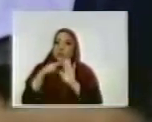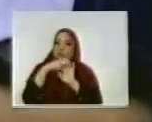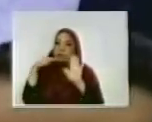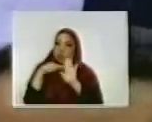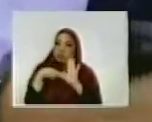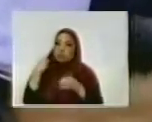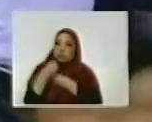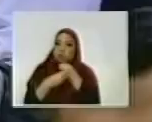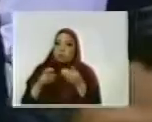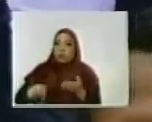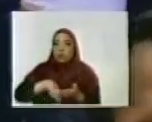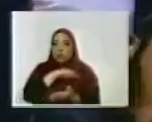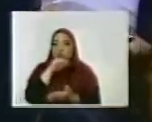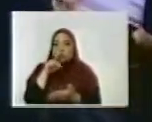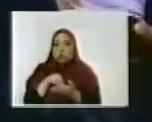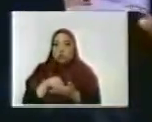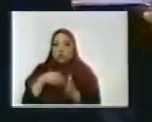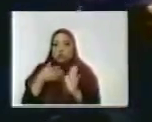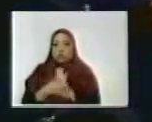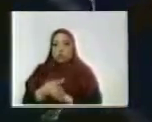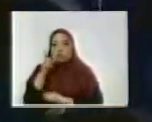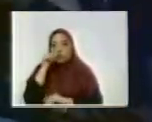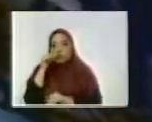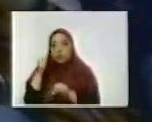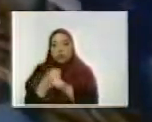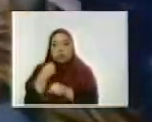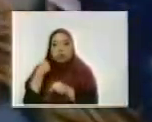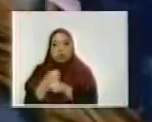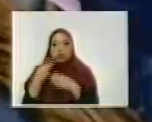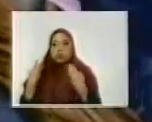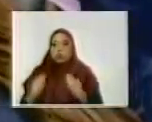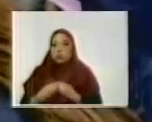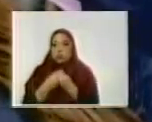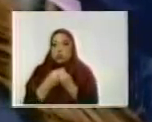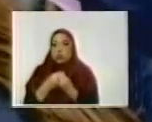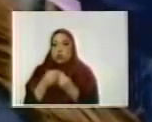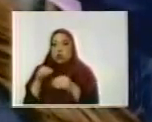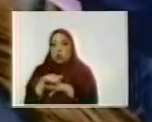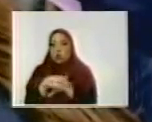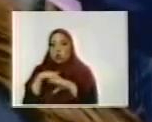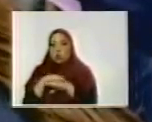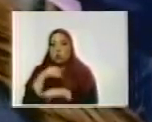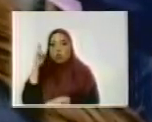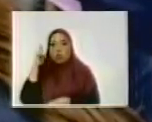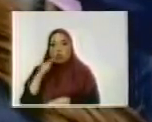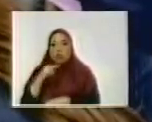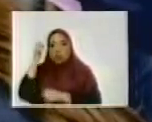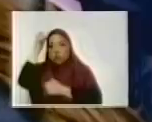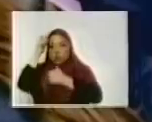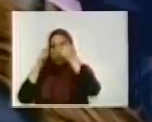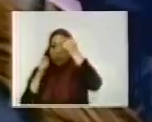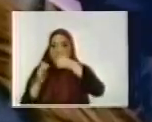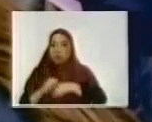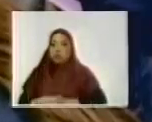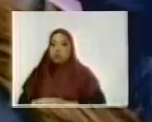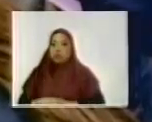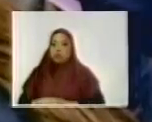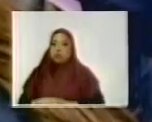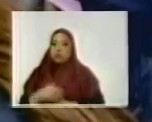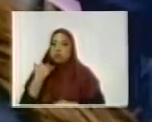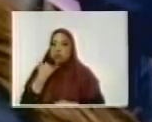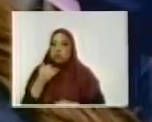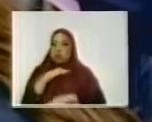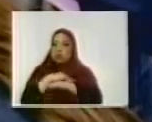revolucionario y nacionalista es su invaluable labor junto al gobierno bolivariano del comandante Hugo Chávez Frías, al frente